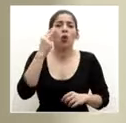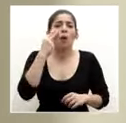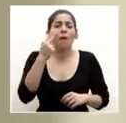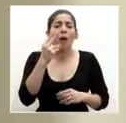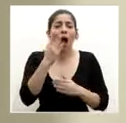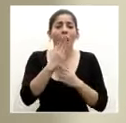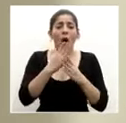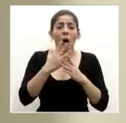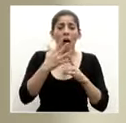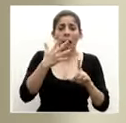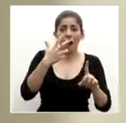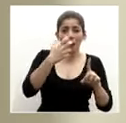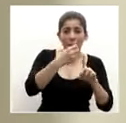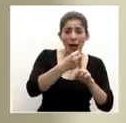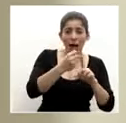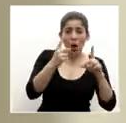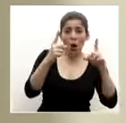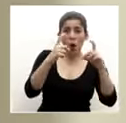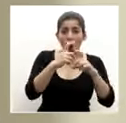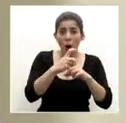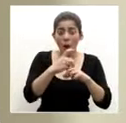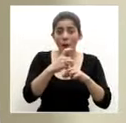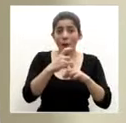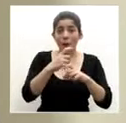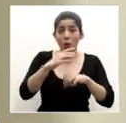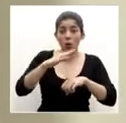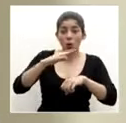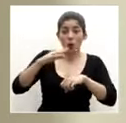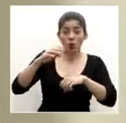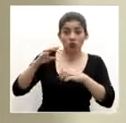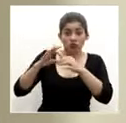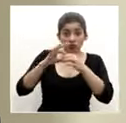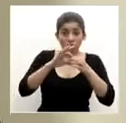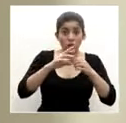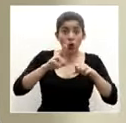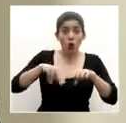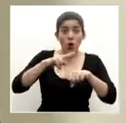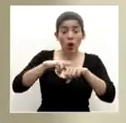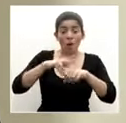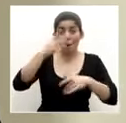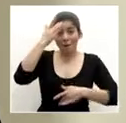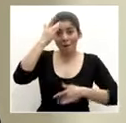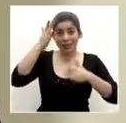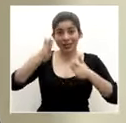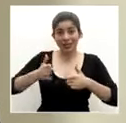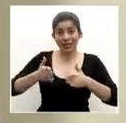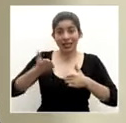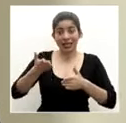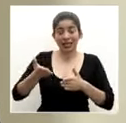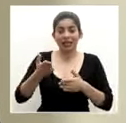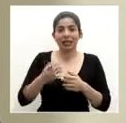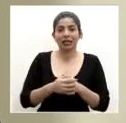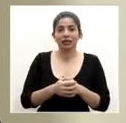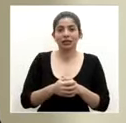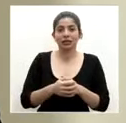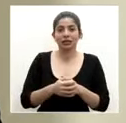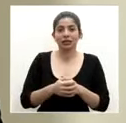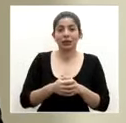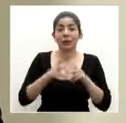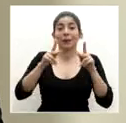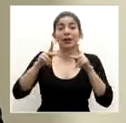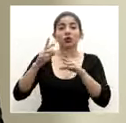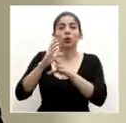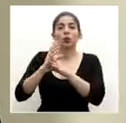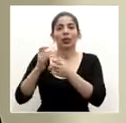de repercusión o de complicación o de secuela que vaya más allá de lo usual en pacientes que han estado, en el caso de los que están